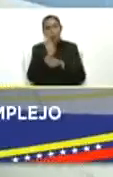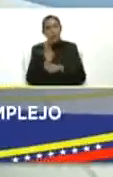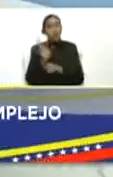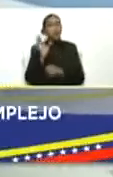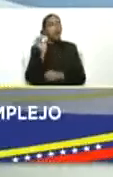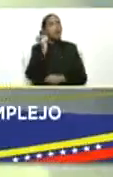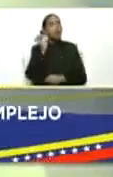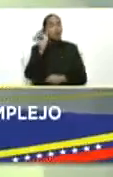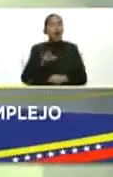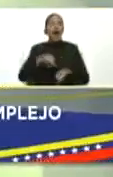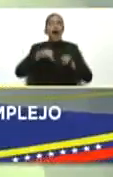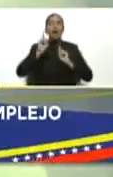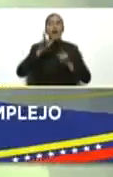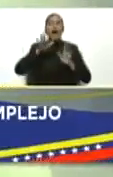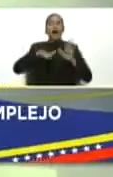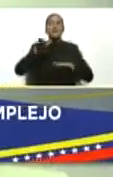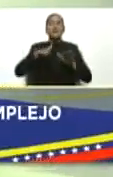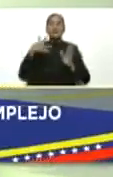Cuidado allí.